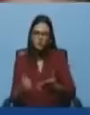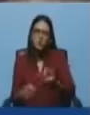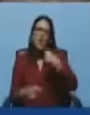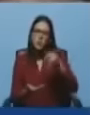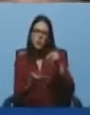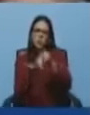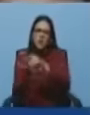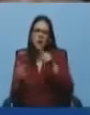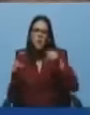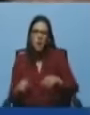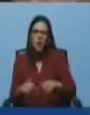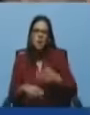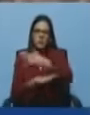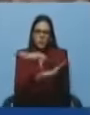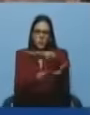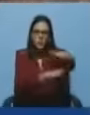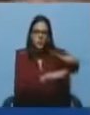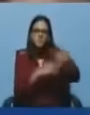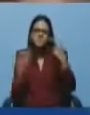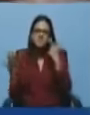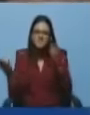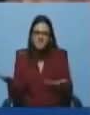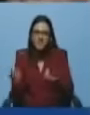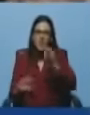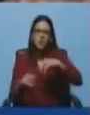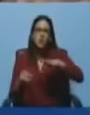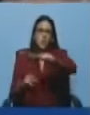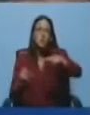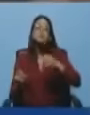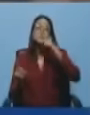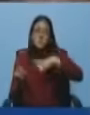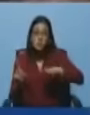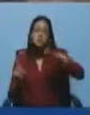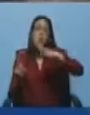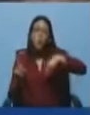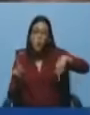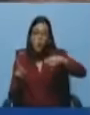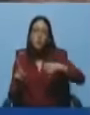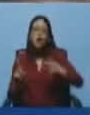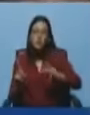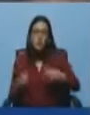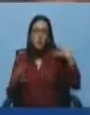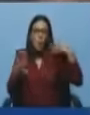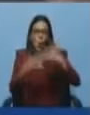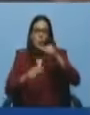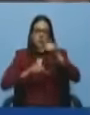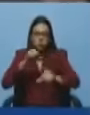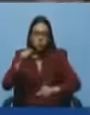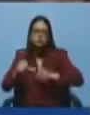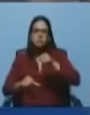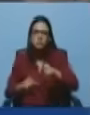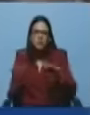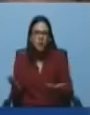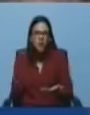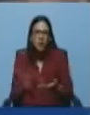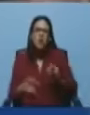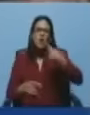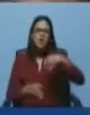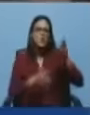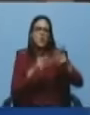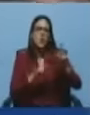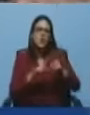llegando aquí a las orillas del Volga, una zona histórica con varios siglos de